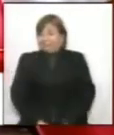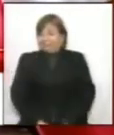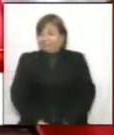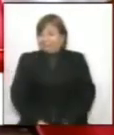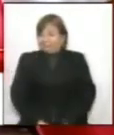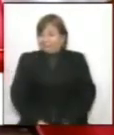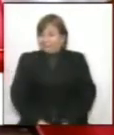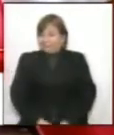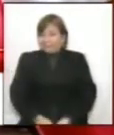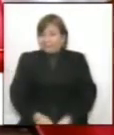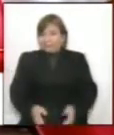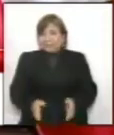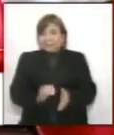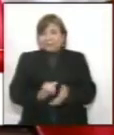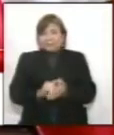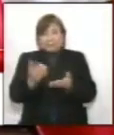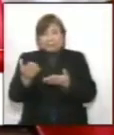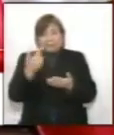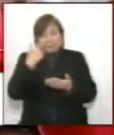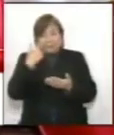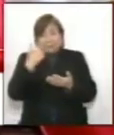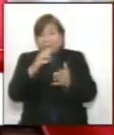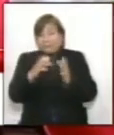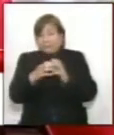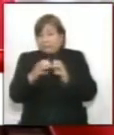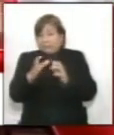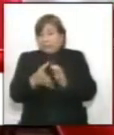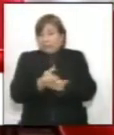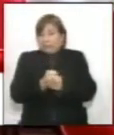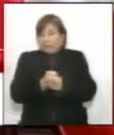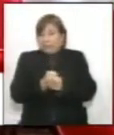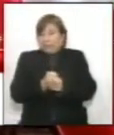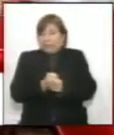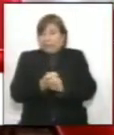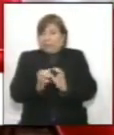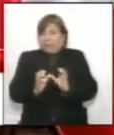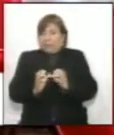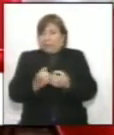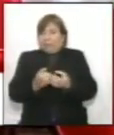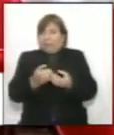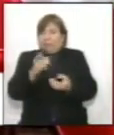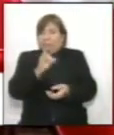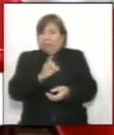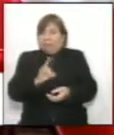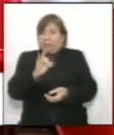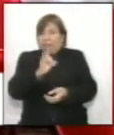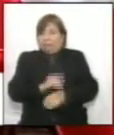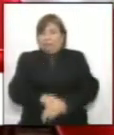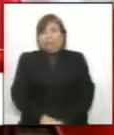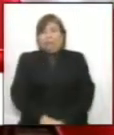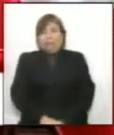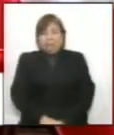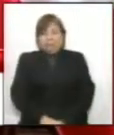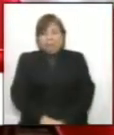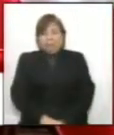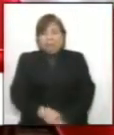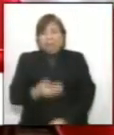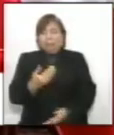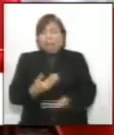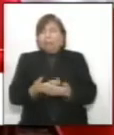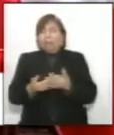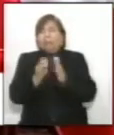de que el señor Cateriano y sus amigos de su entorno están siendo utilizados. Porque los que hemos